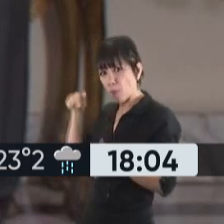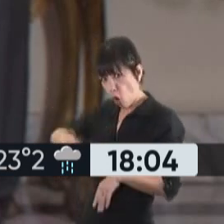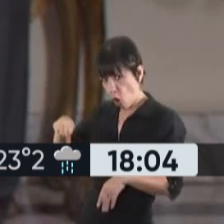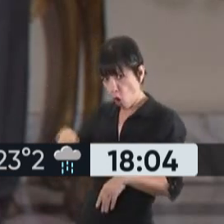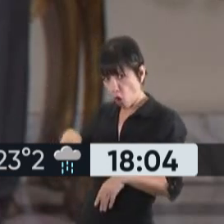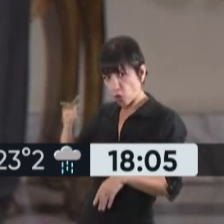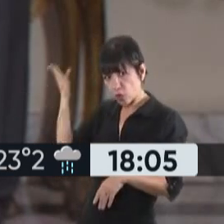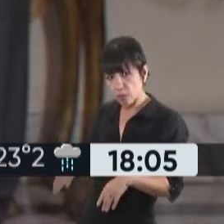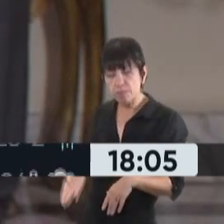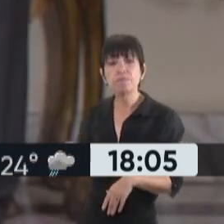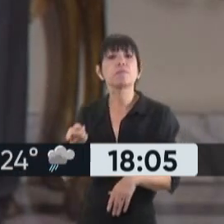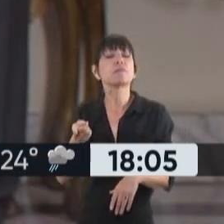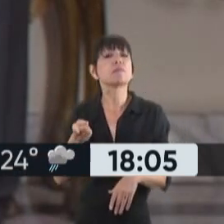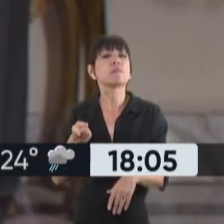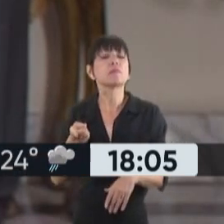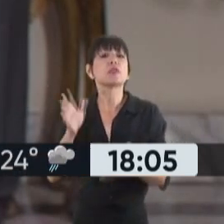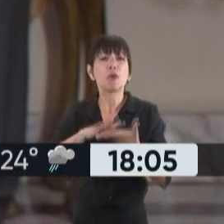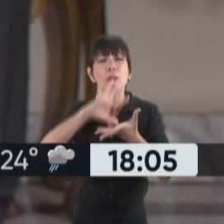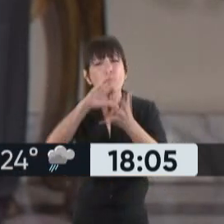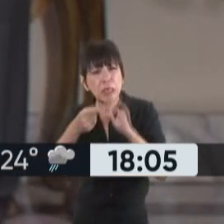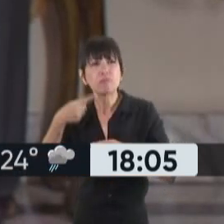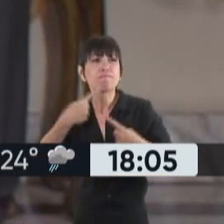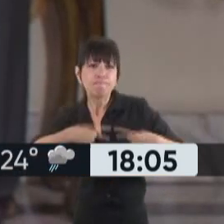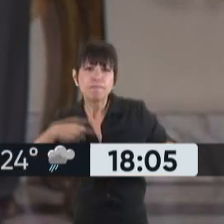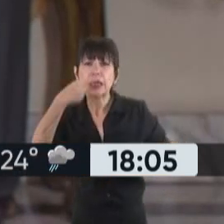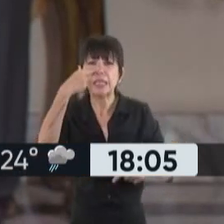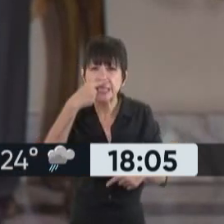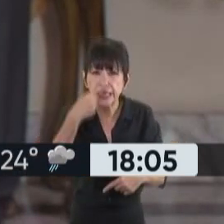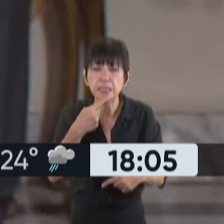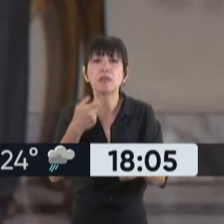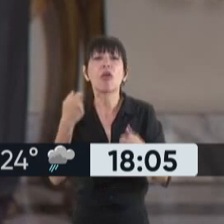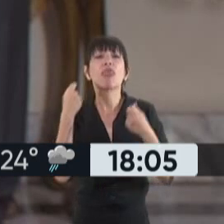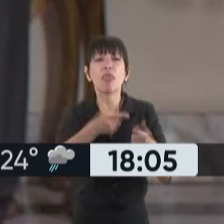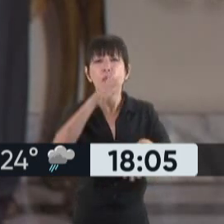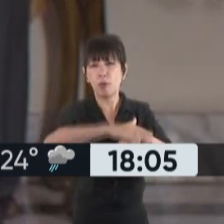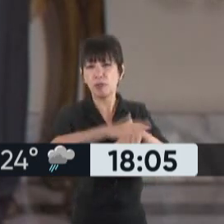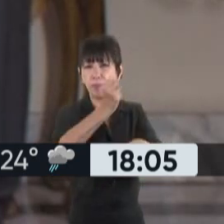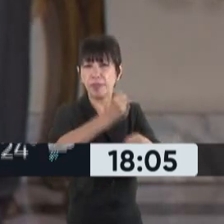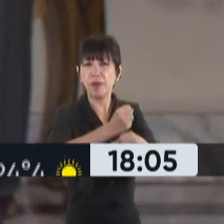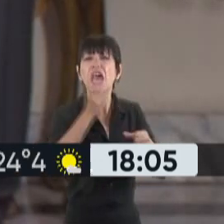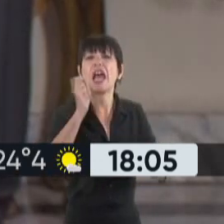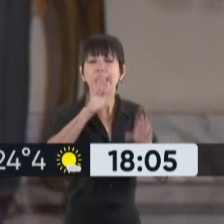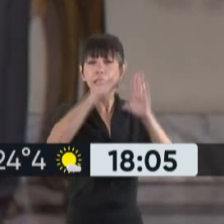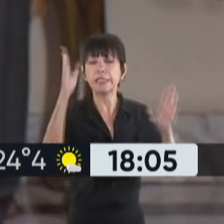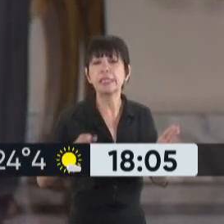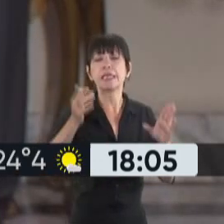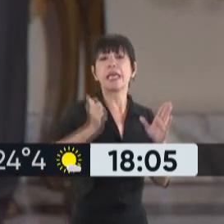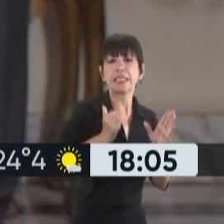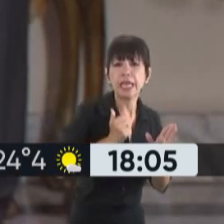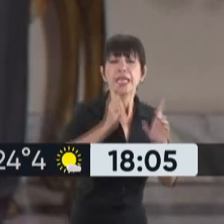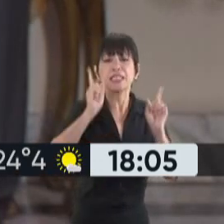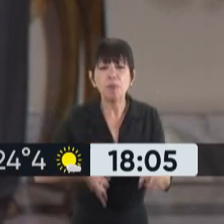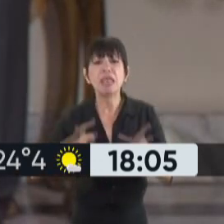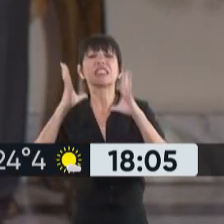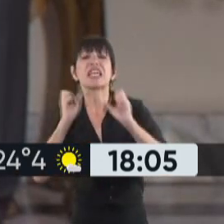de modalidades interesantes que le hemos encargado a nuestras cancillerías y respectivos encargados de energía de